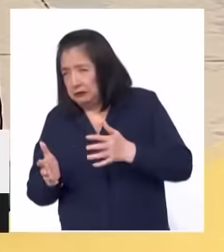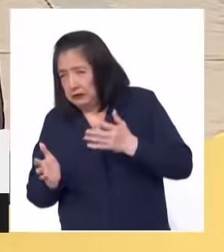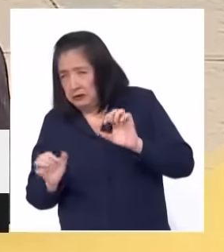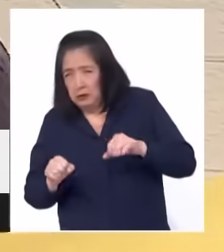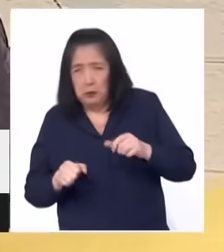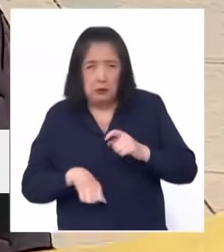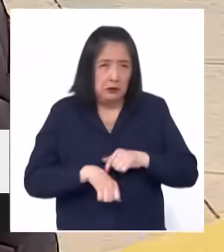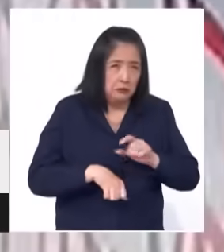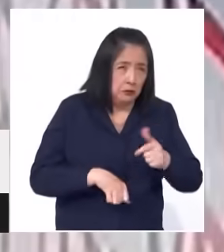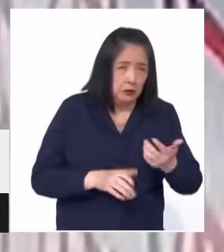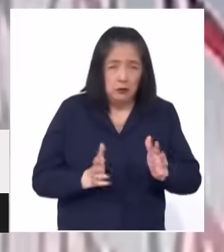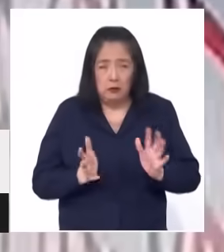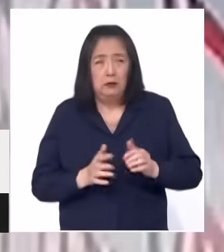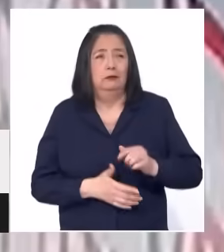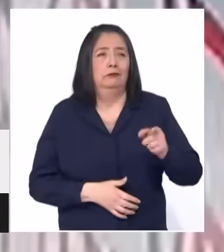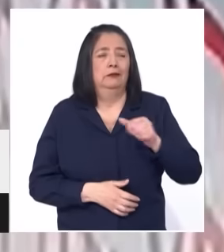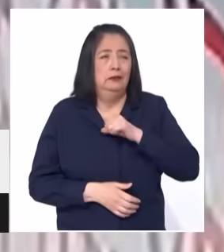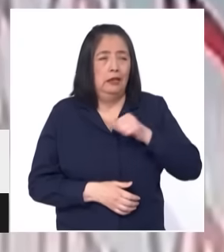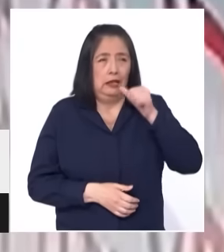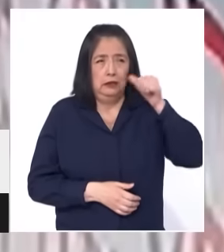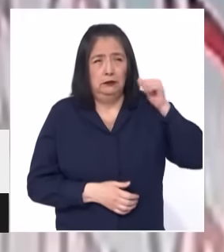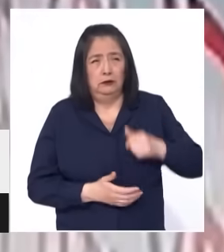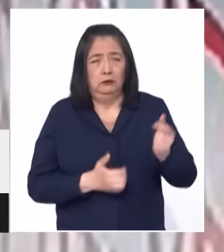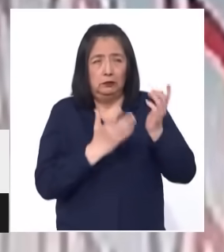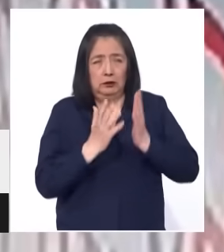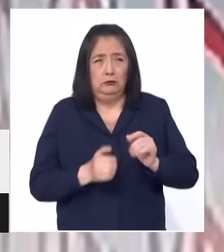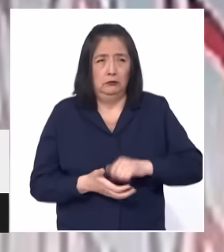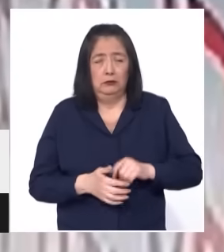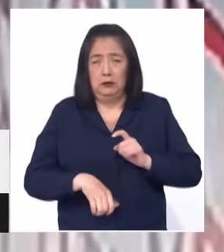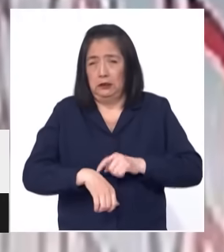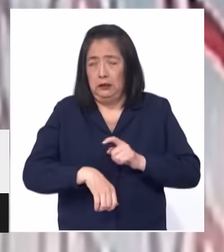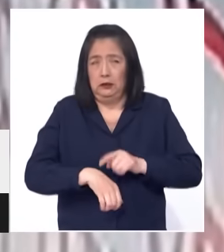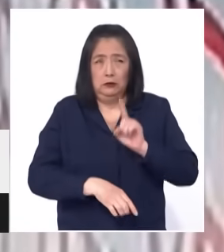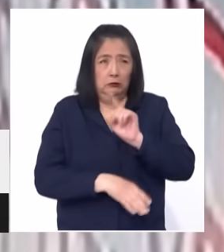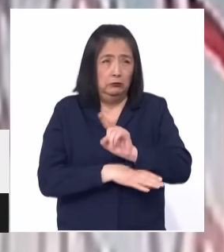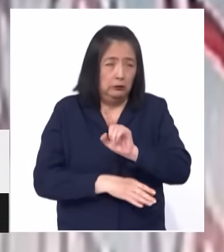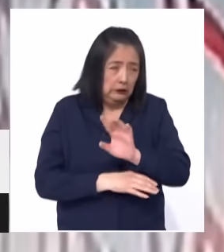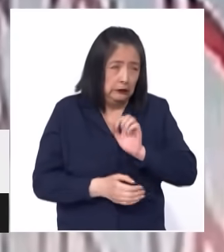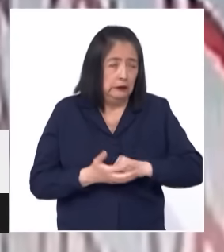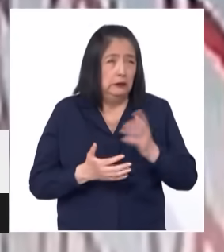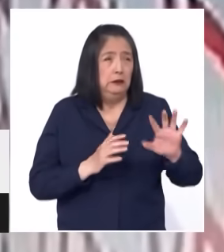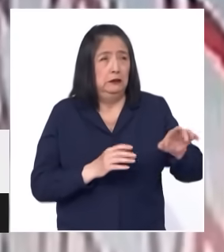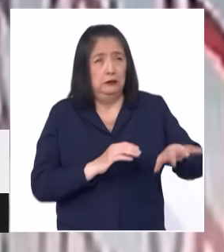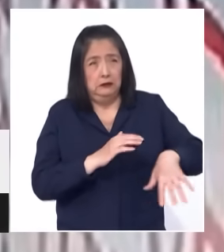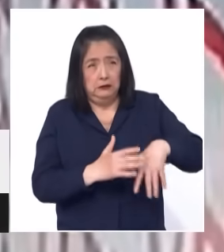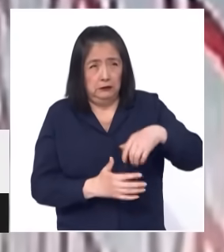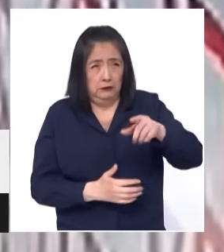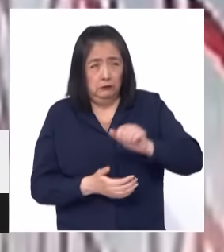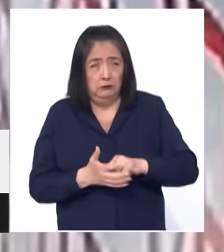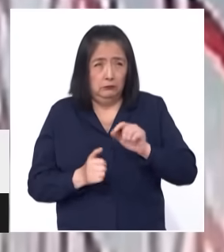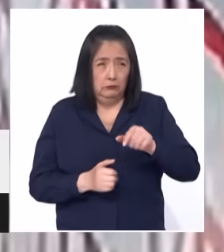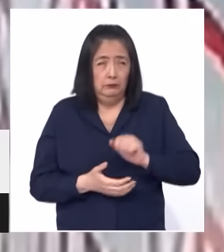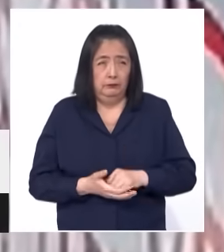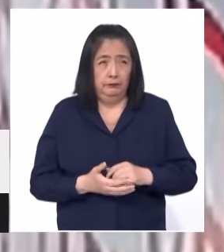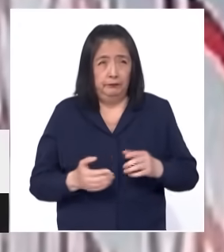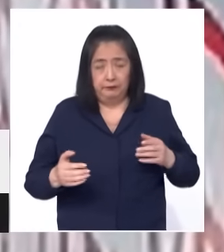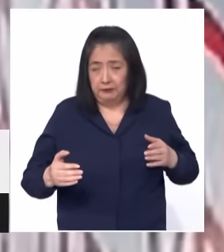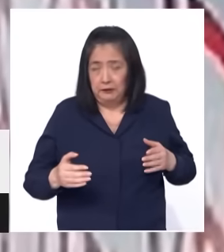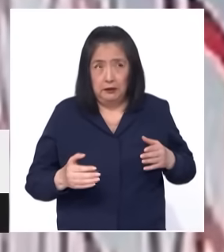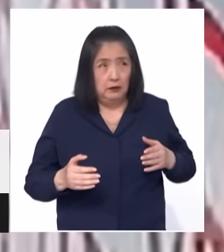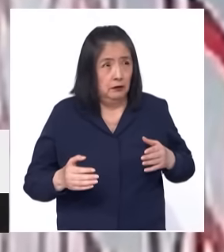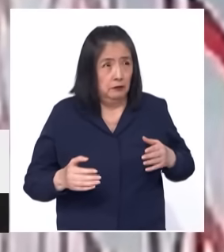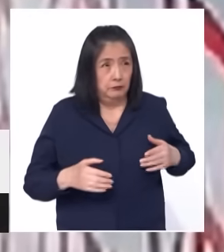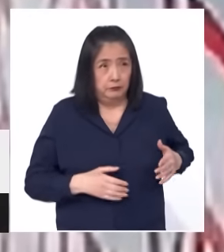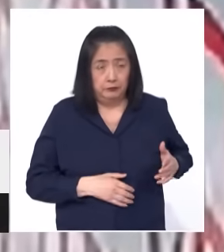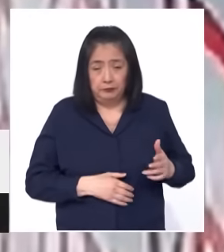Y lamentablemente ocurrió el caso el día de ayer a una alumna, a la 1:00 de la tarde, han salido acá, pese a que se encuentra, se han